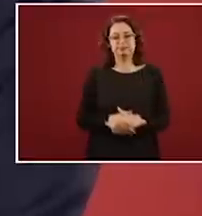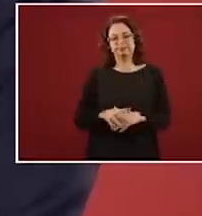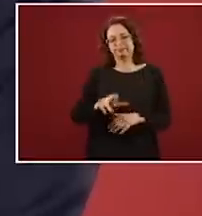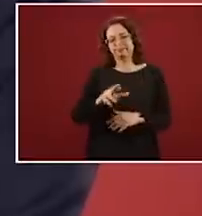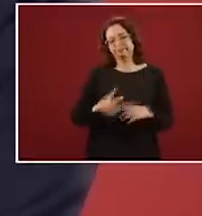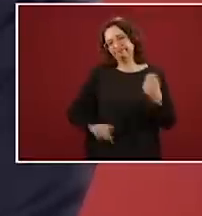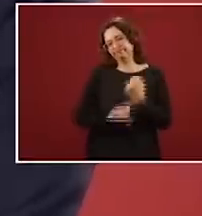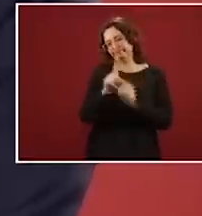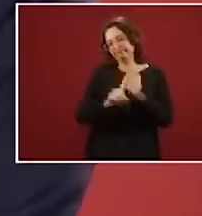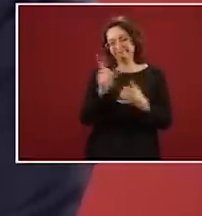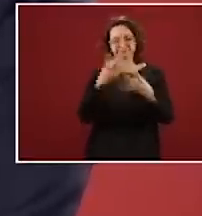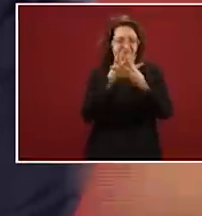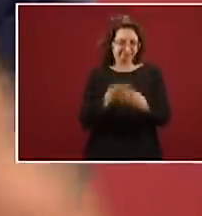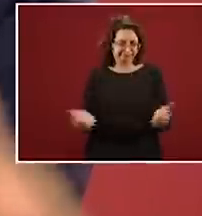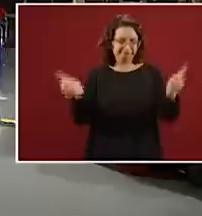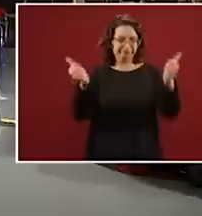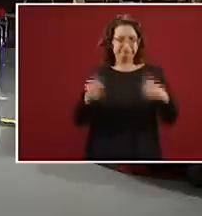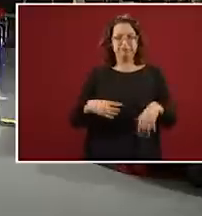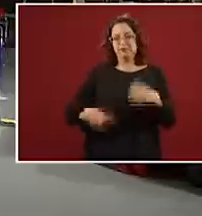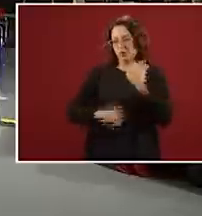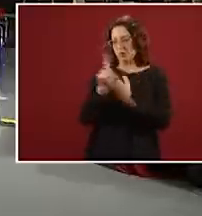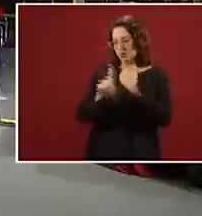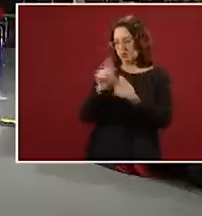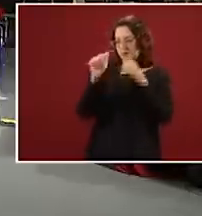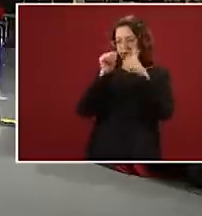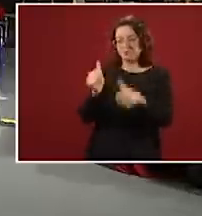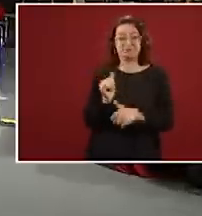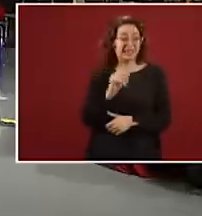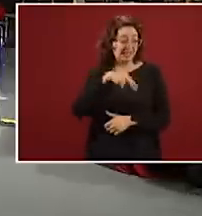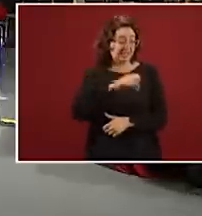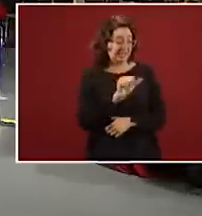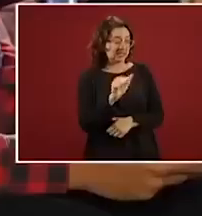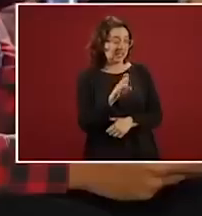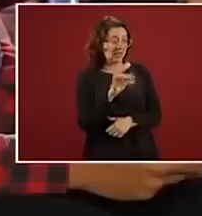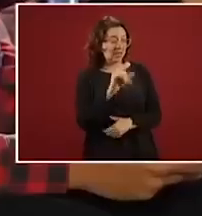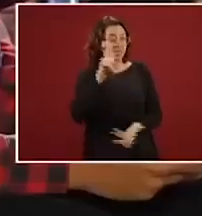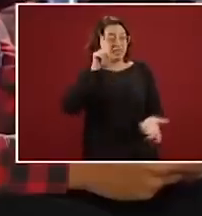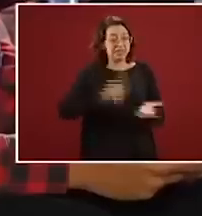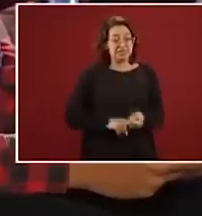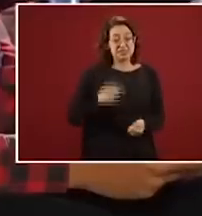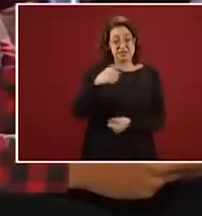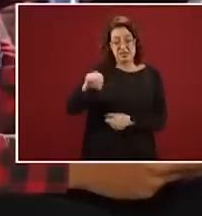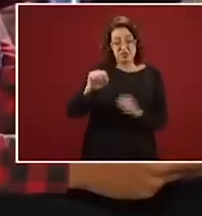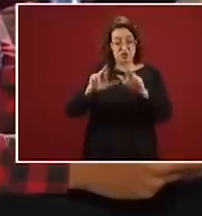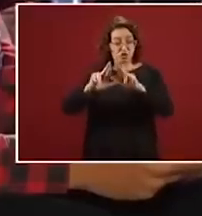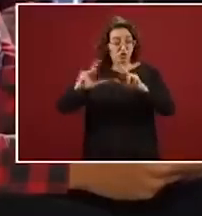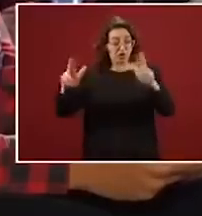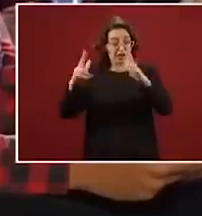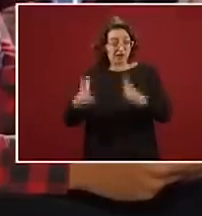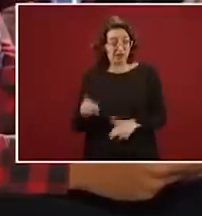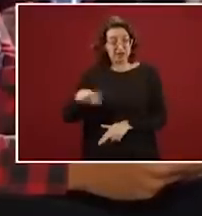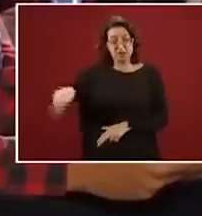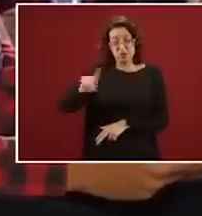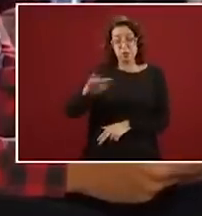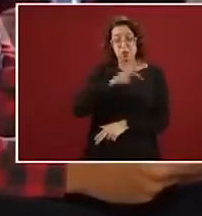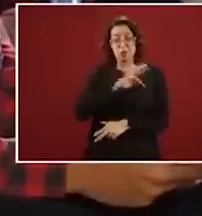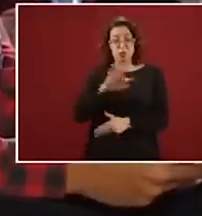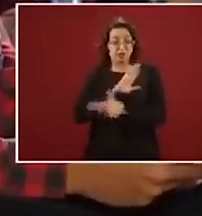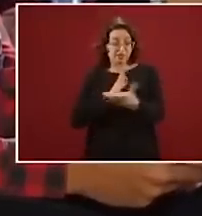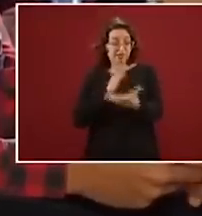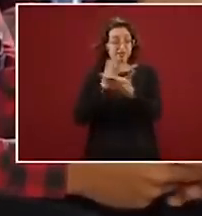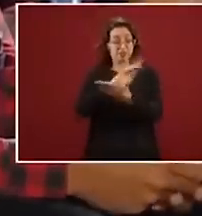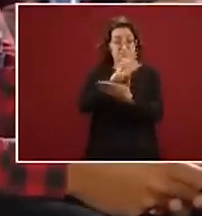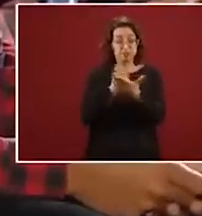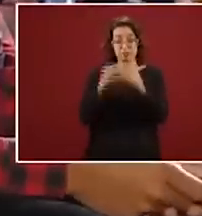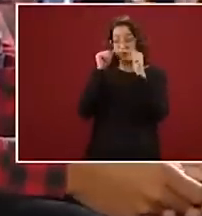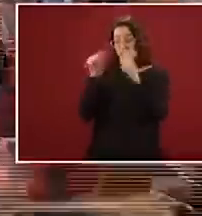resolver el problema. Atender el problema. ¿Y el INSABI tiene programas de rehabilitación para estos chicos, para que la gente sepa que pueden acudir a estos programas?